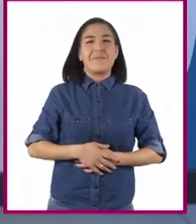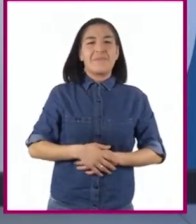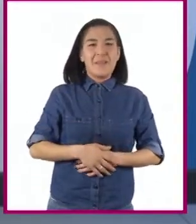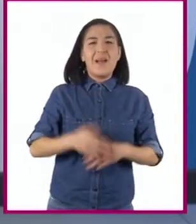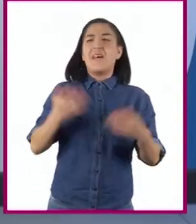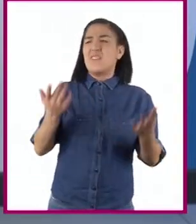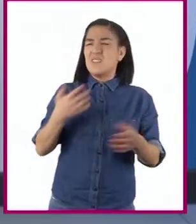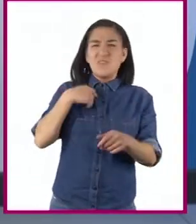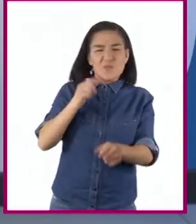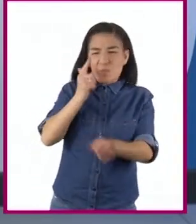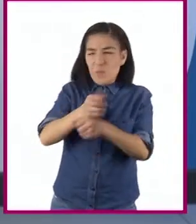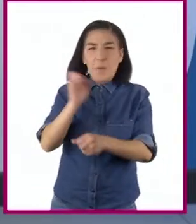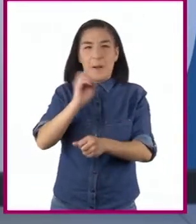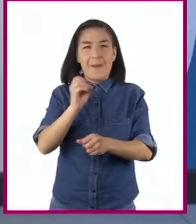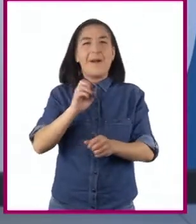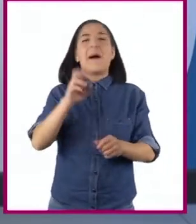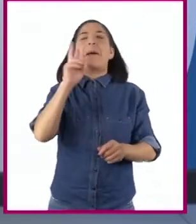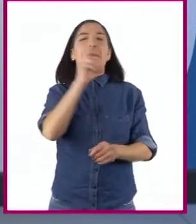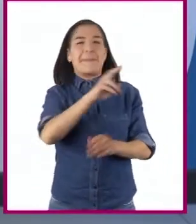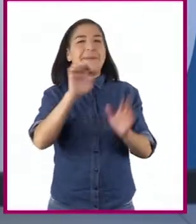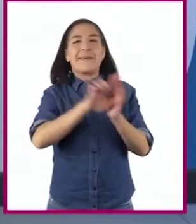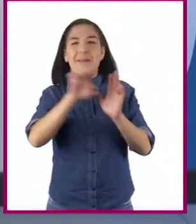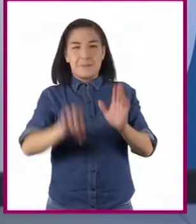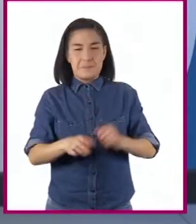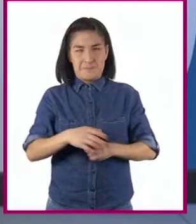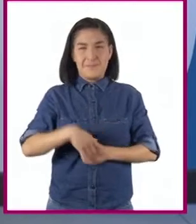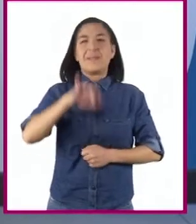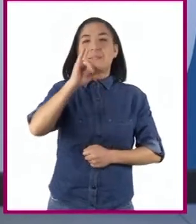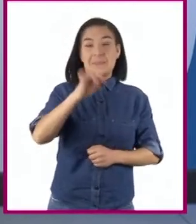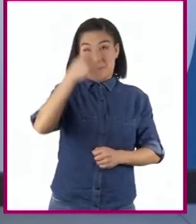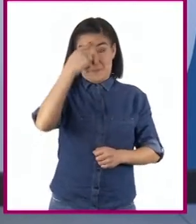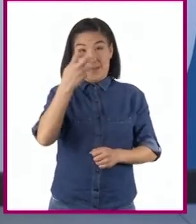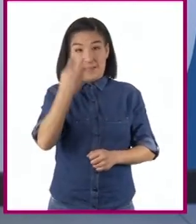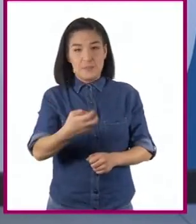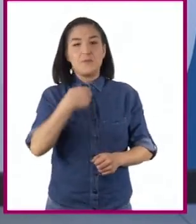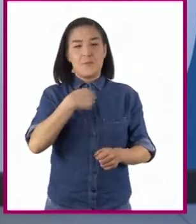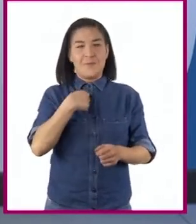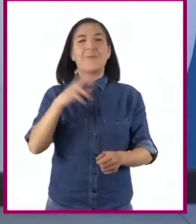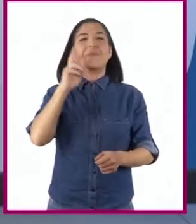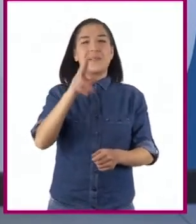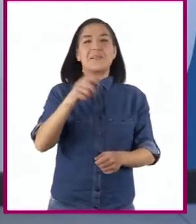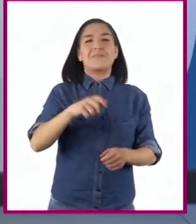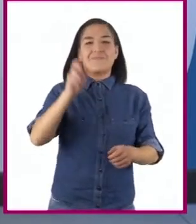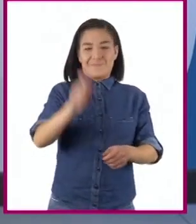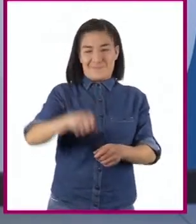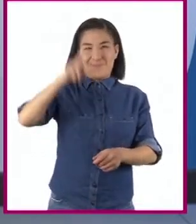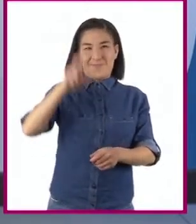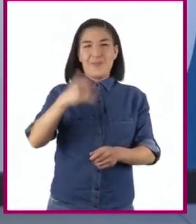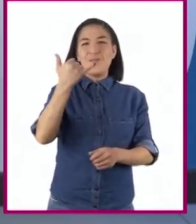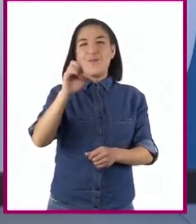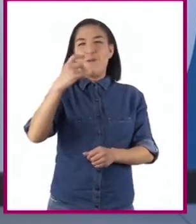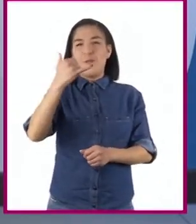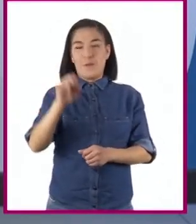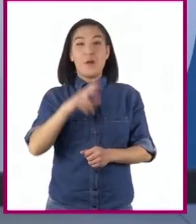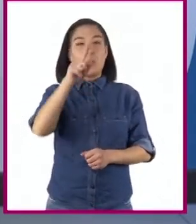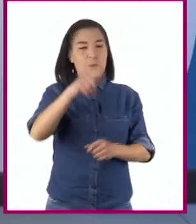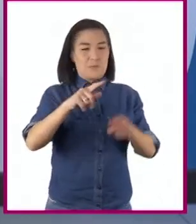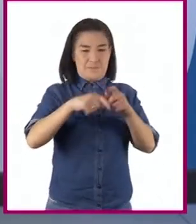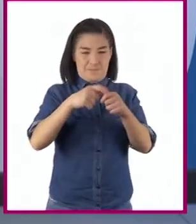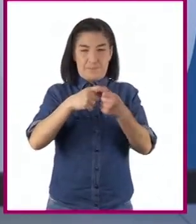noté, maestra, pero ¿podríamos poner un ejemplo? Sí, para eso traje este yo-yo. Tómalo, por favor, y sosténlo de la